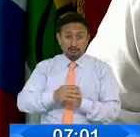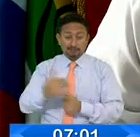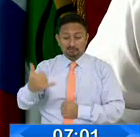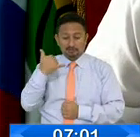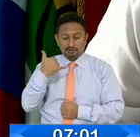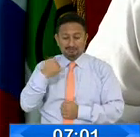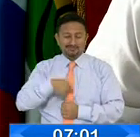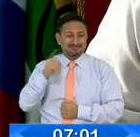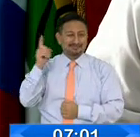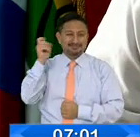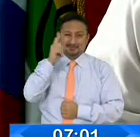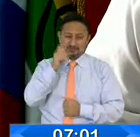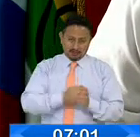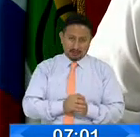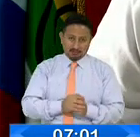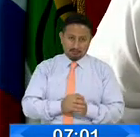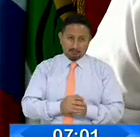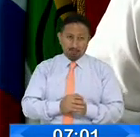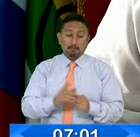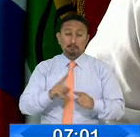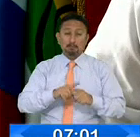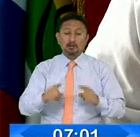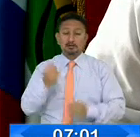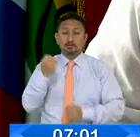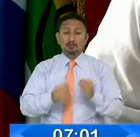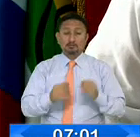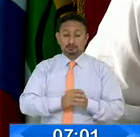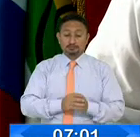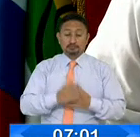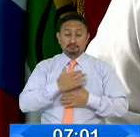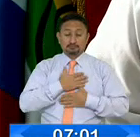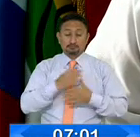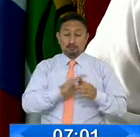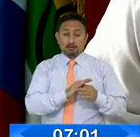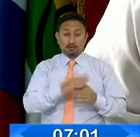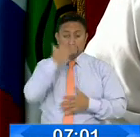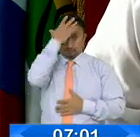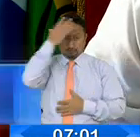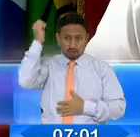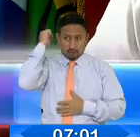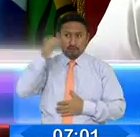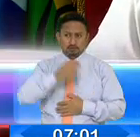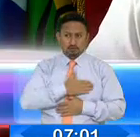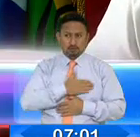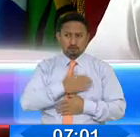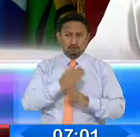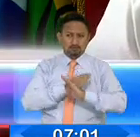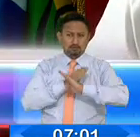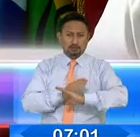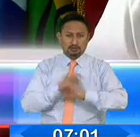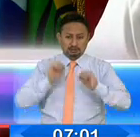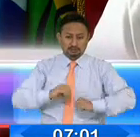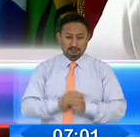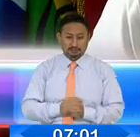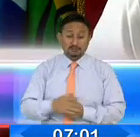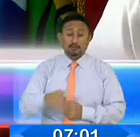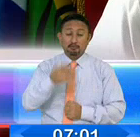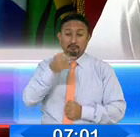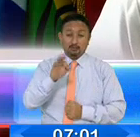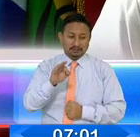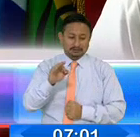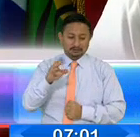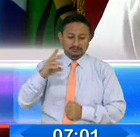duro y al último compañero Yaco asumió como su propia defensa. Y ahí se nos descuadró algunos papeles que